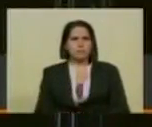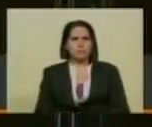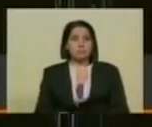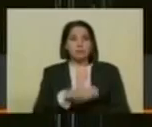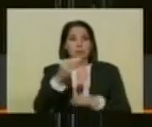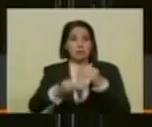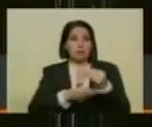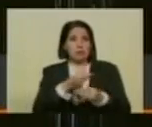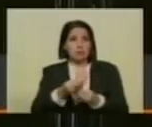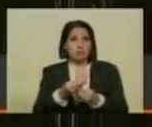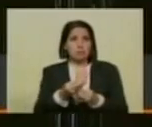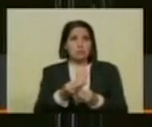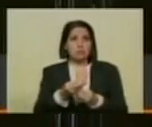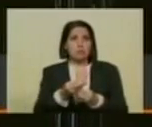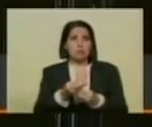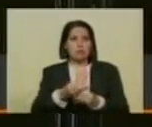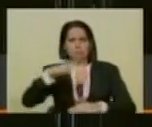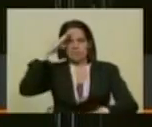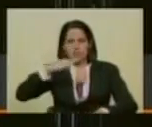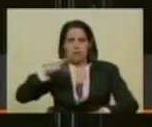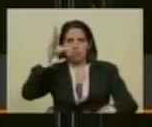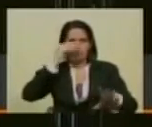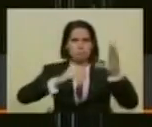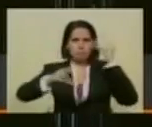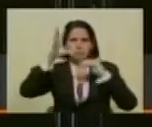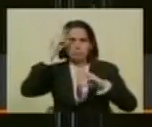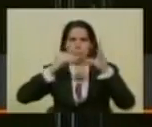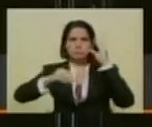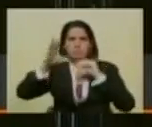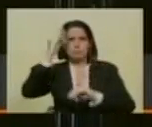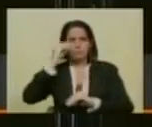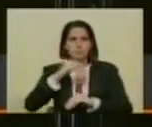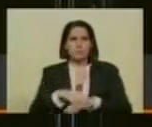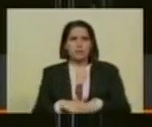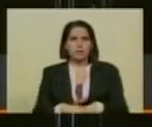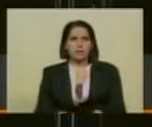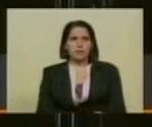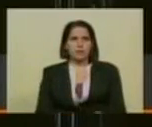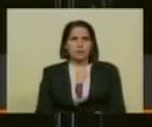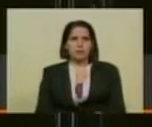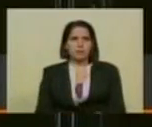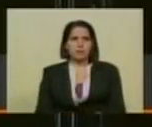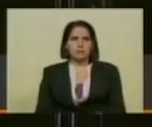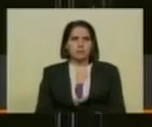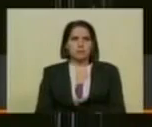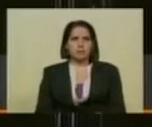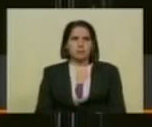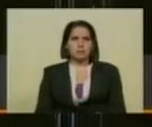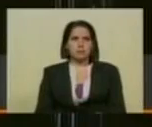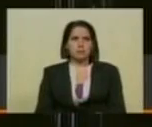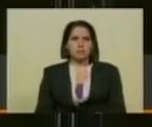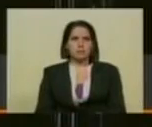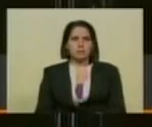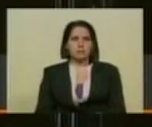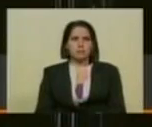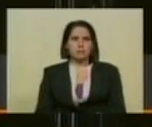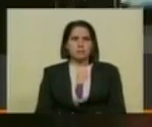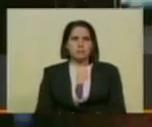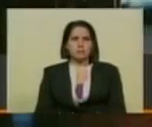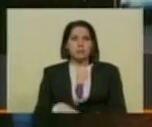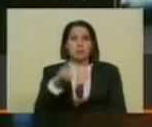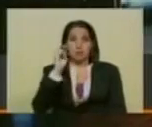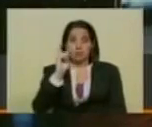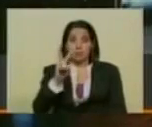forjarse en el ejército, que era el instrumento de la dictadura, para que ustedes vean cómo es la vida,